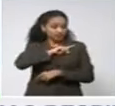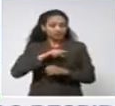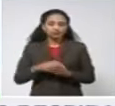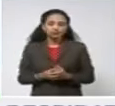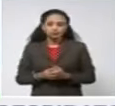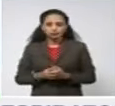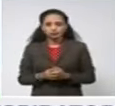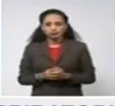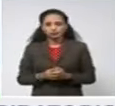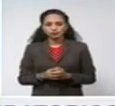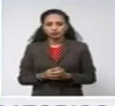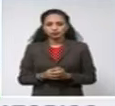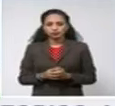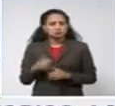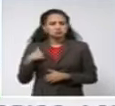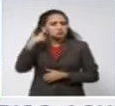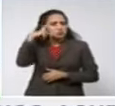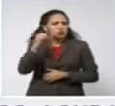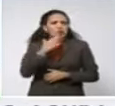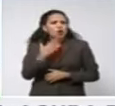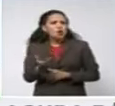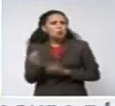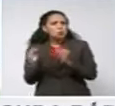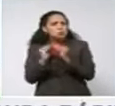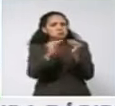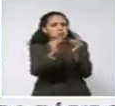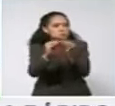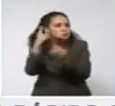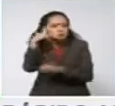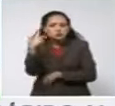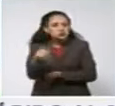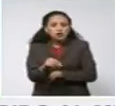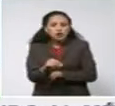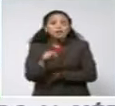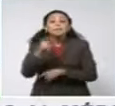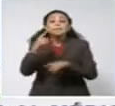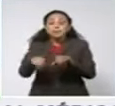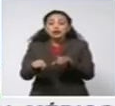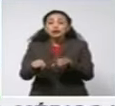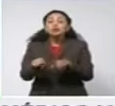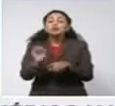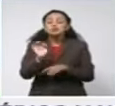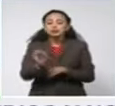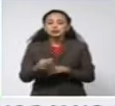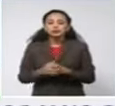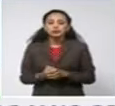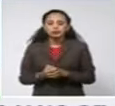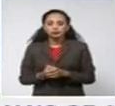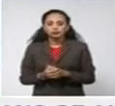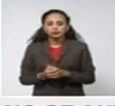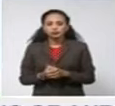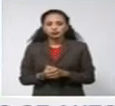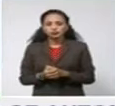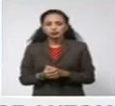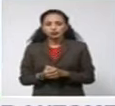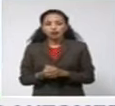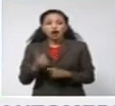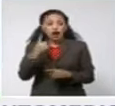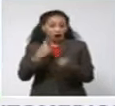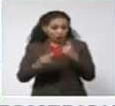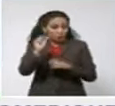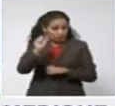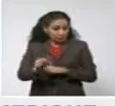no se ha podido precisar la fuente de infección, y aunque se recuperaron algunas de las que anteriormente habíamos dicho, se